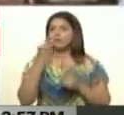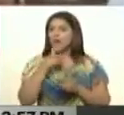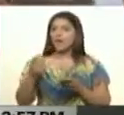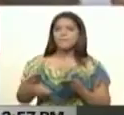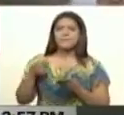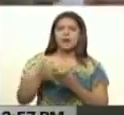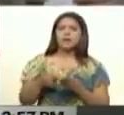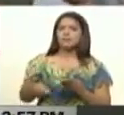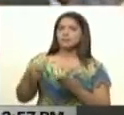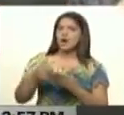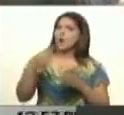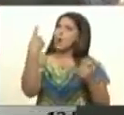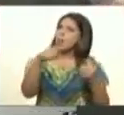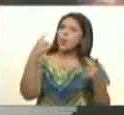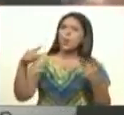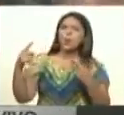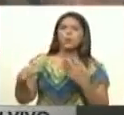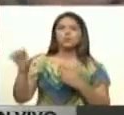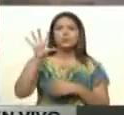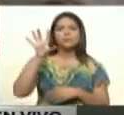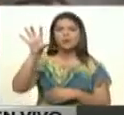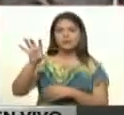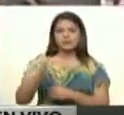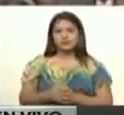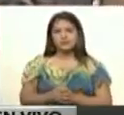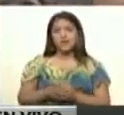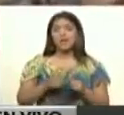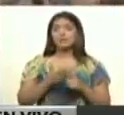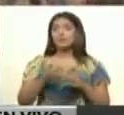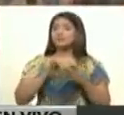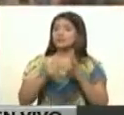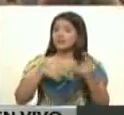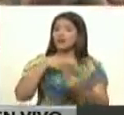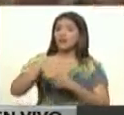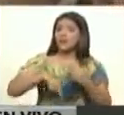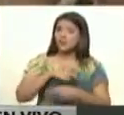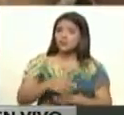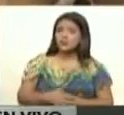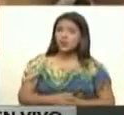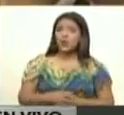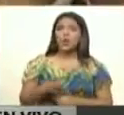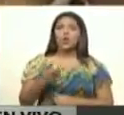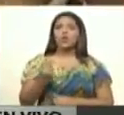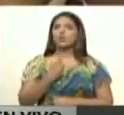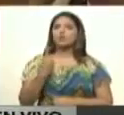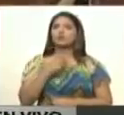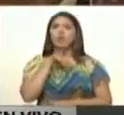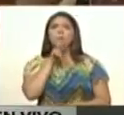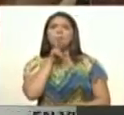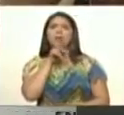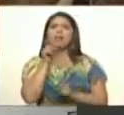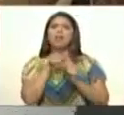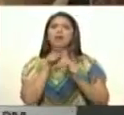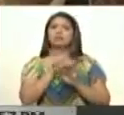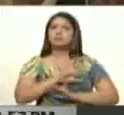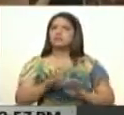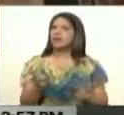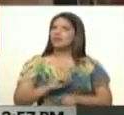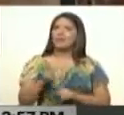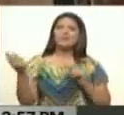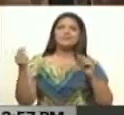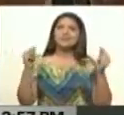inversión en el resto del país. Eso fue revolución, no solamente palabras, que se discutieran